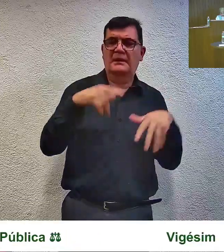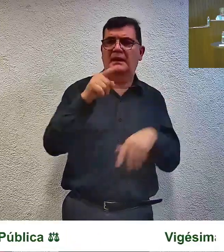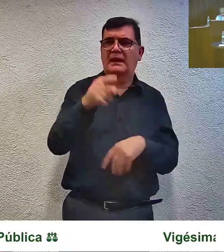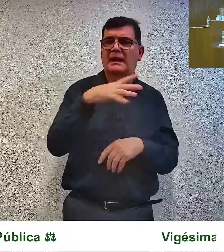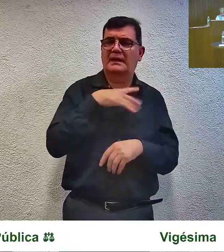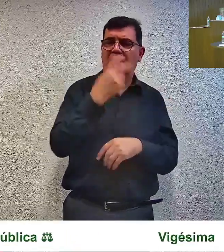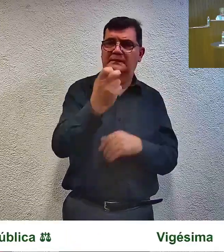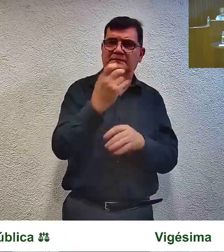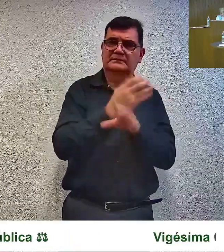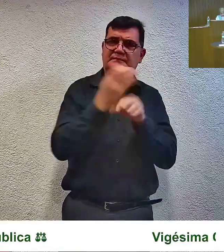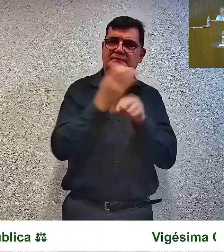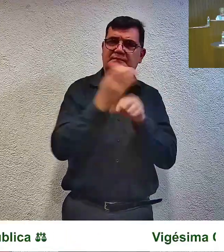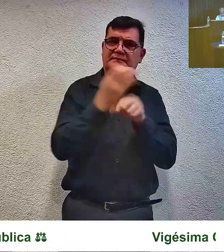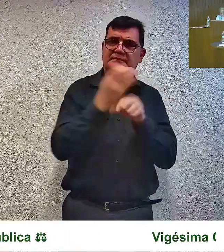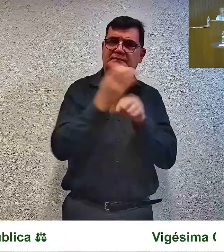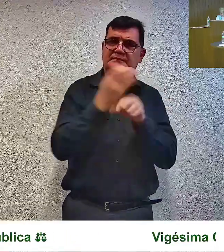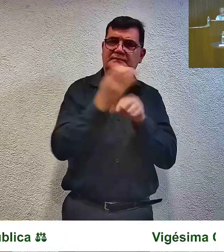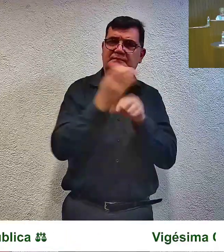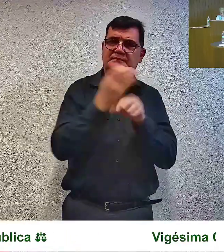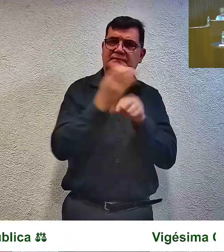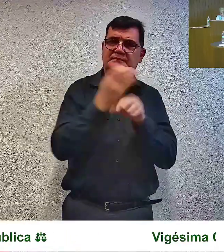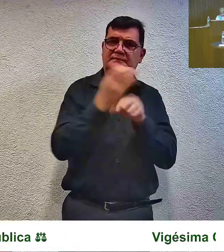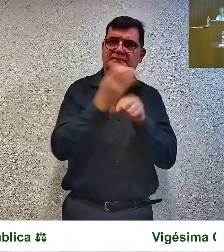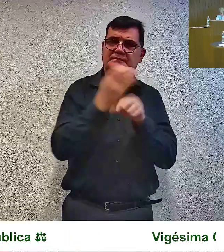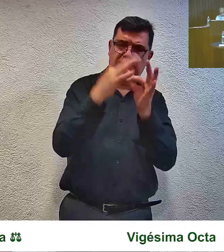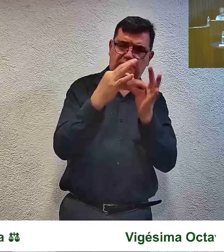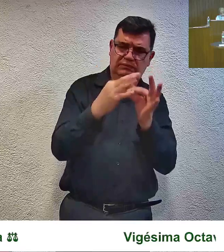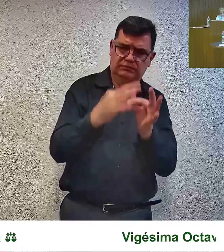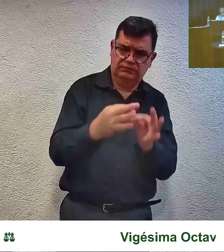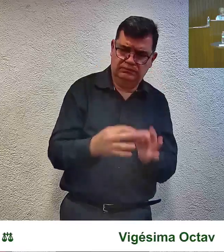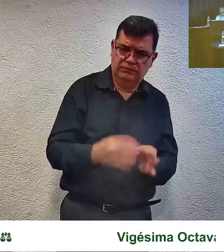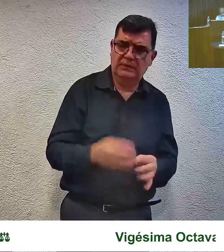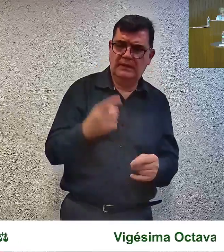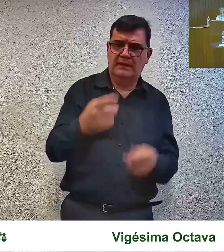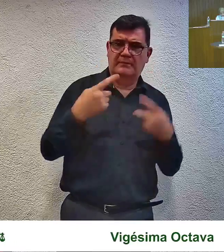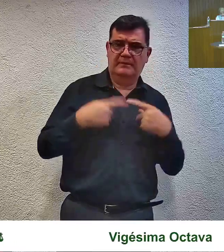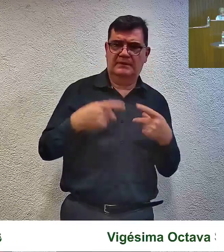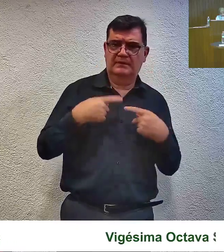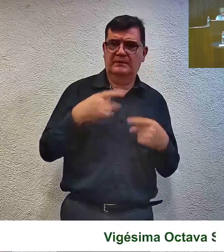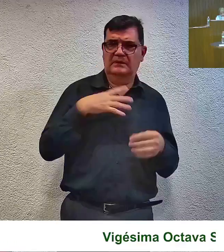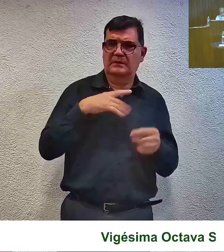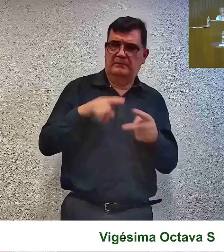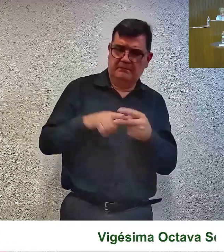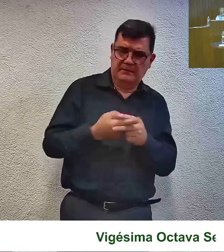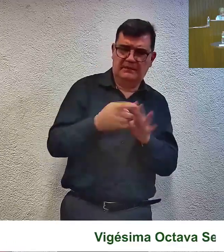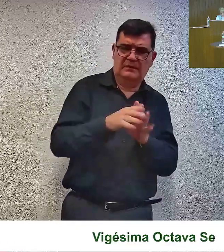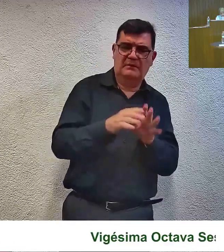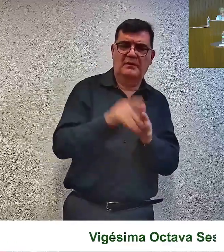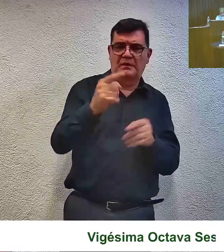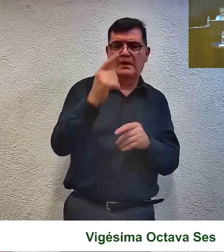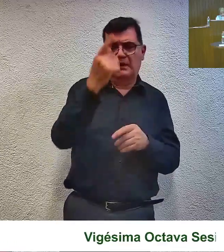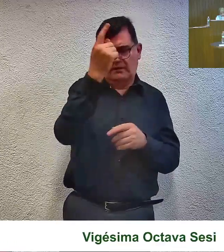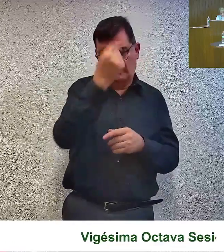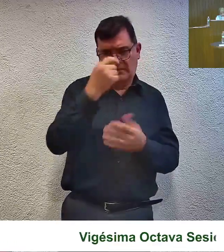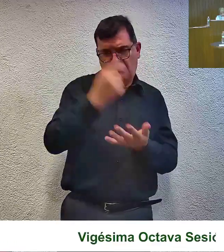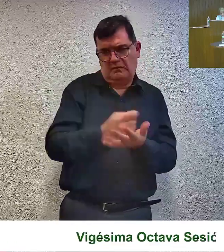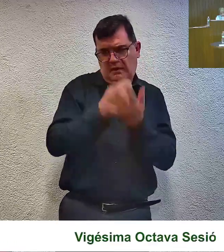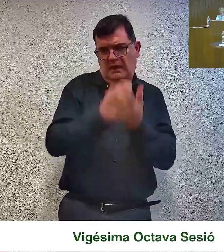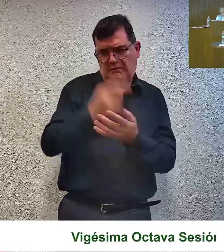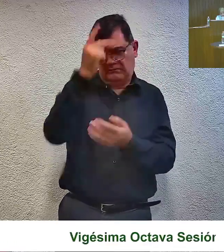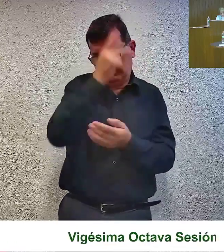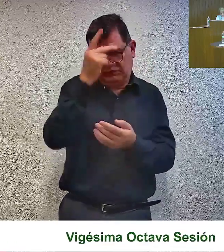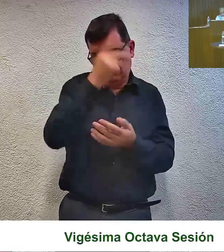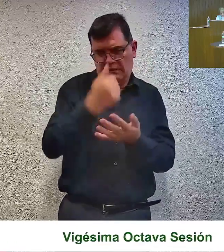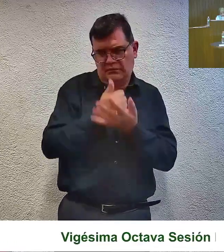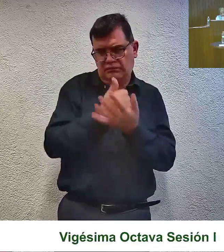dicha medida se encontraba en vías de cumplimiento, porque la víctima inicialmente tomó dicha terapia en institución pública